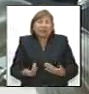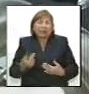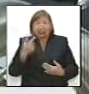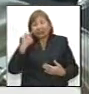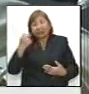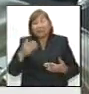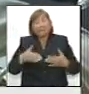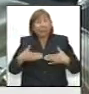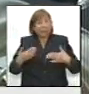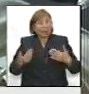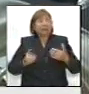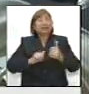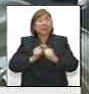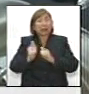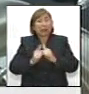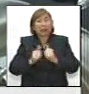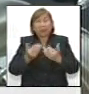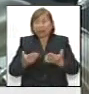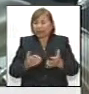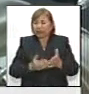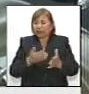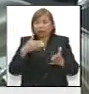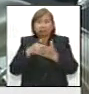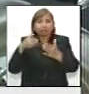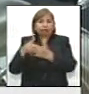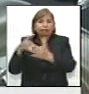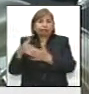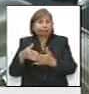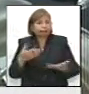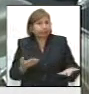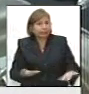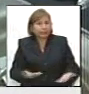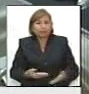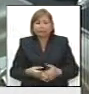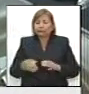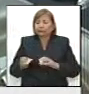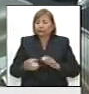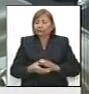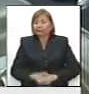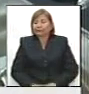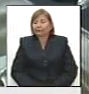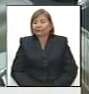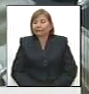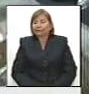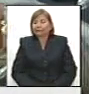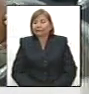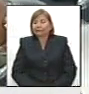hacer competitivos con ese tipo de trabas también, de tecnología,